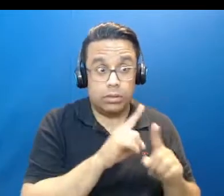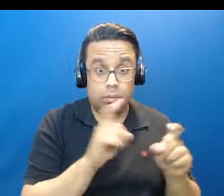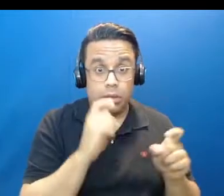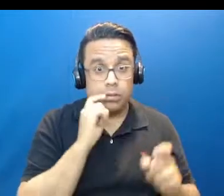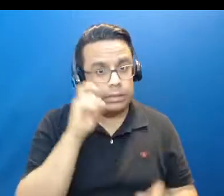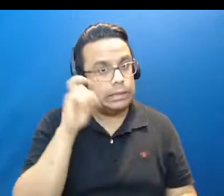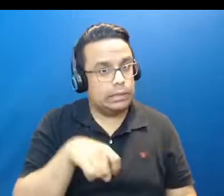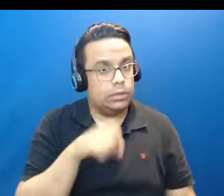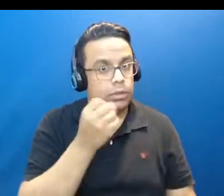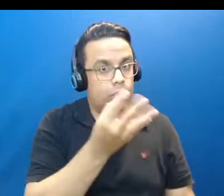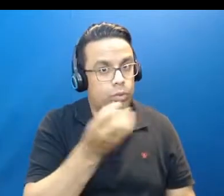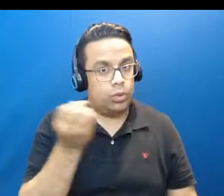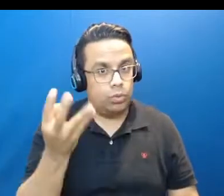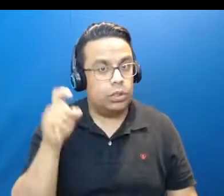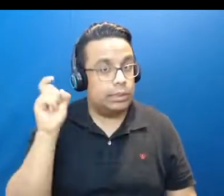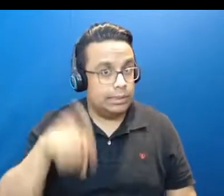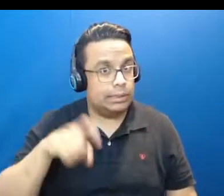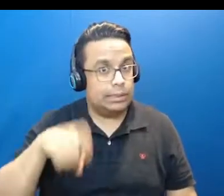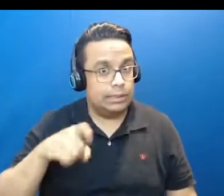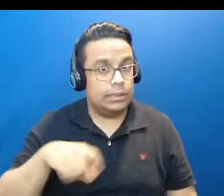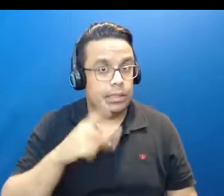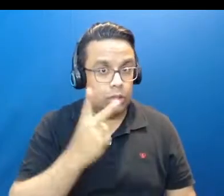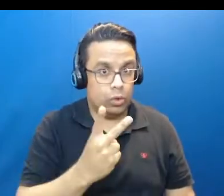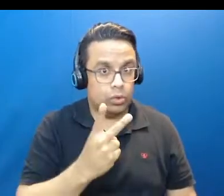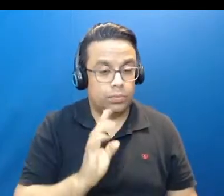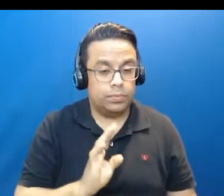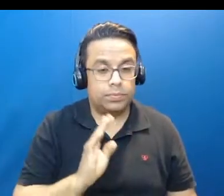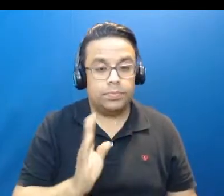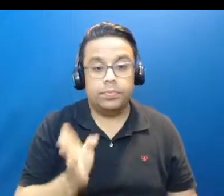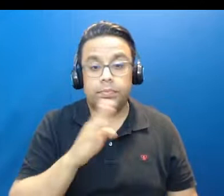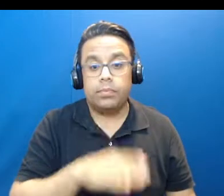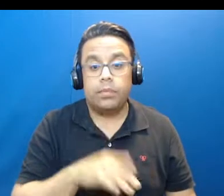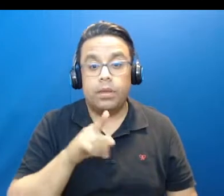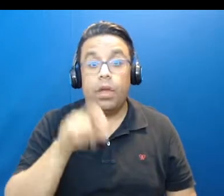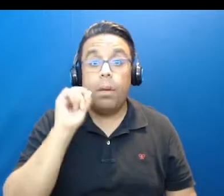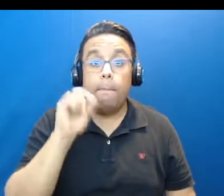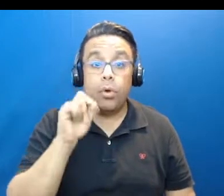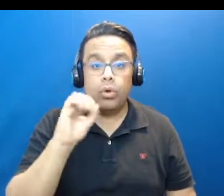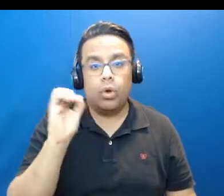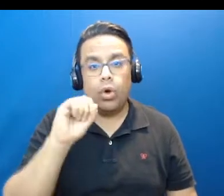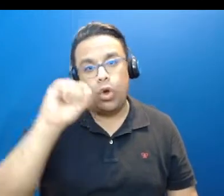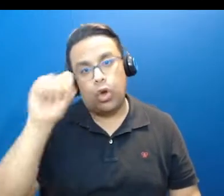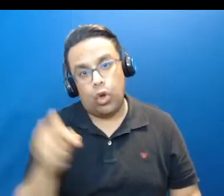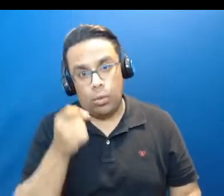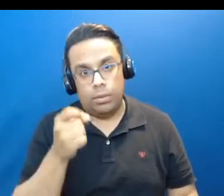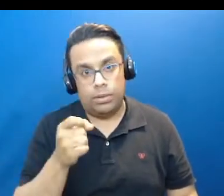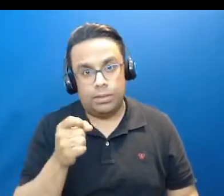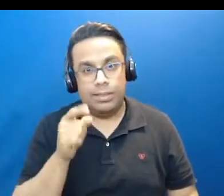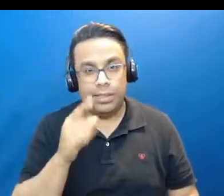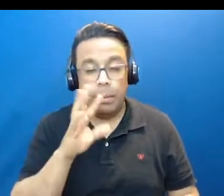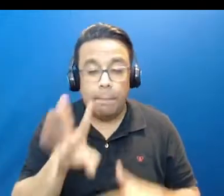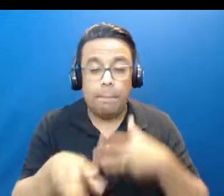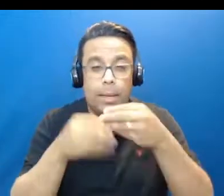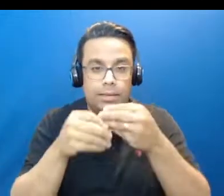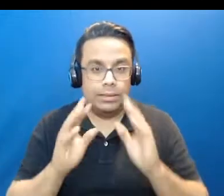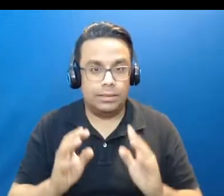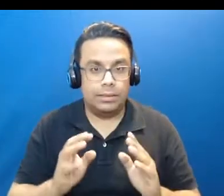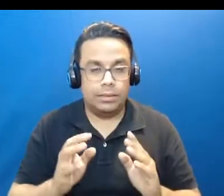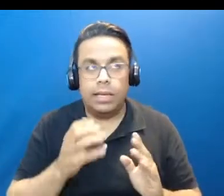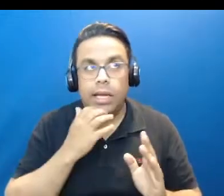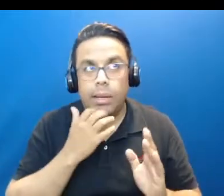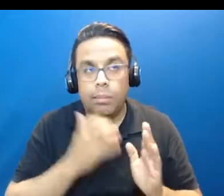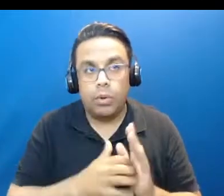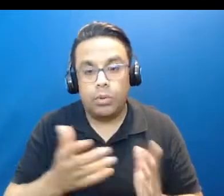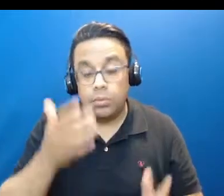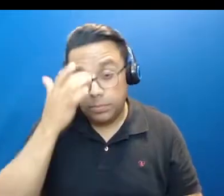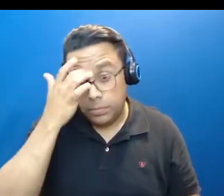necesarios. El prefijo y el sufijo es cuando yo necesito colocar en mi cota una información adicional. Por ejemplo, voy a